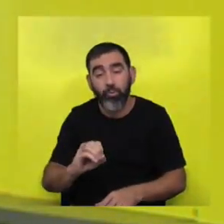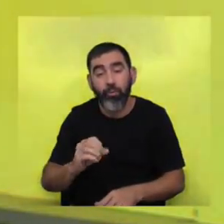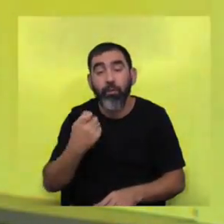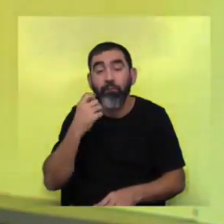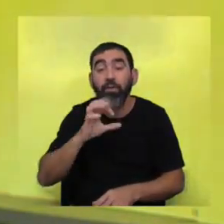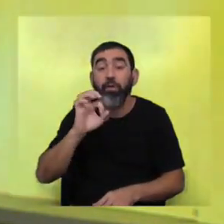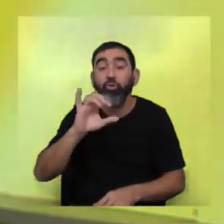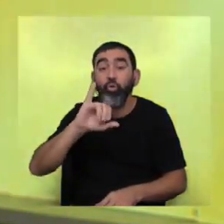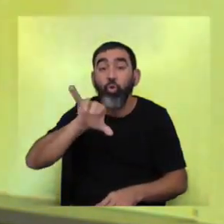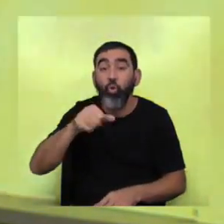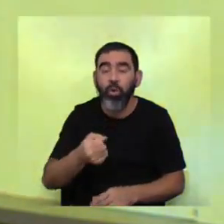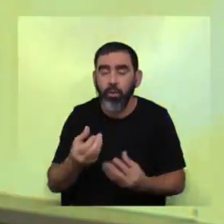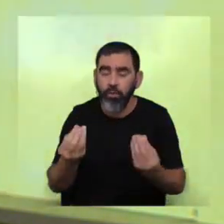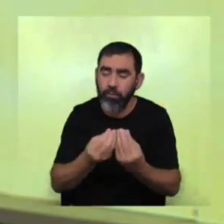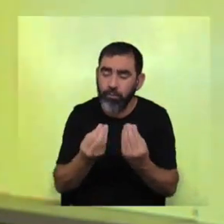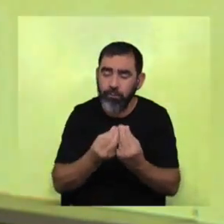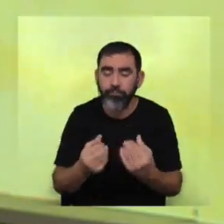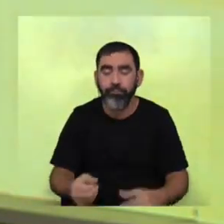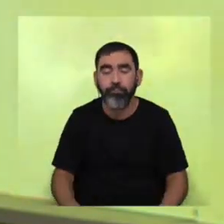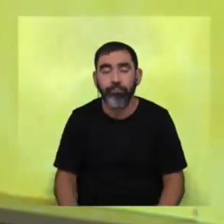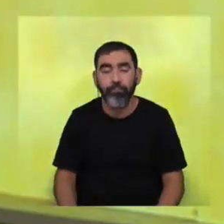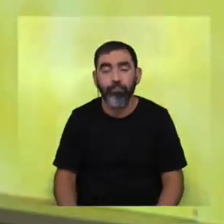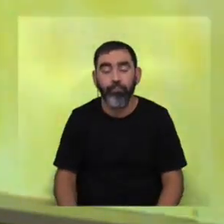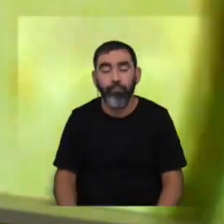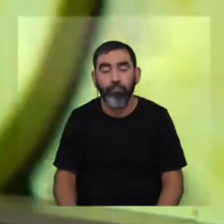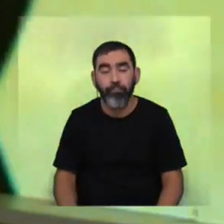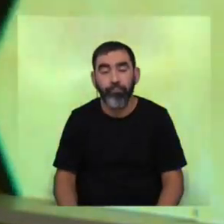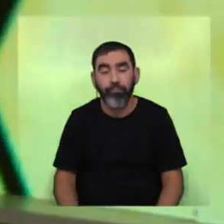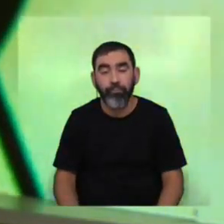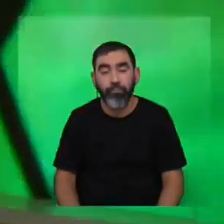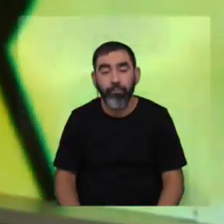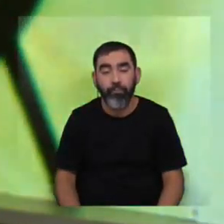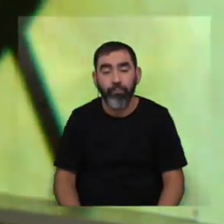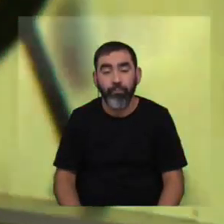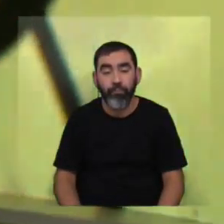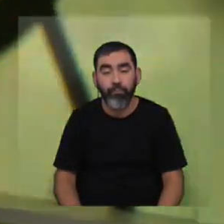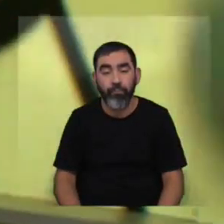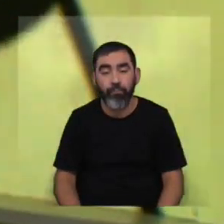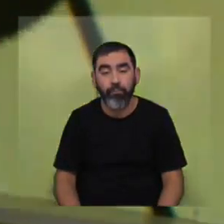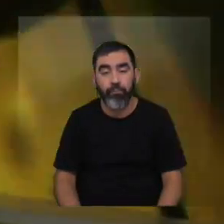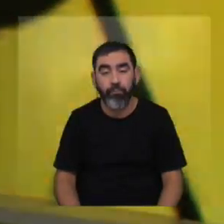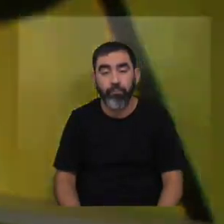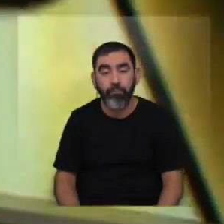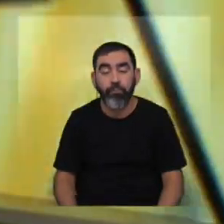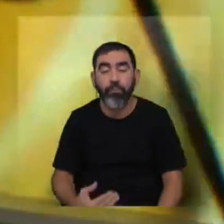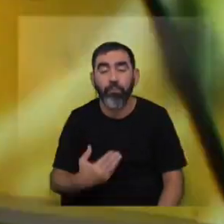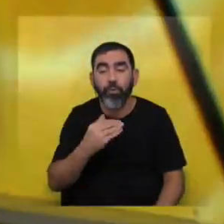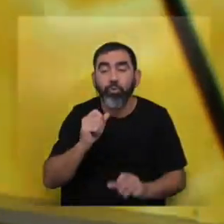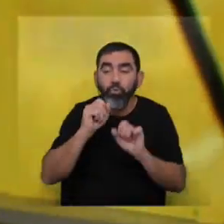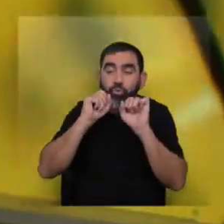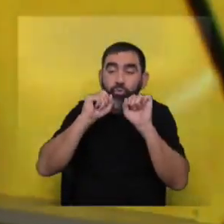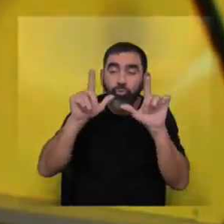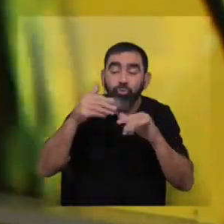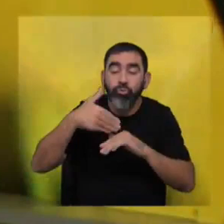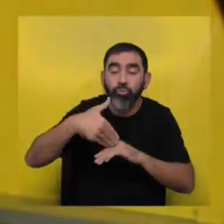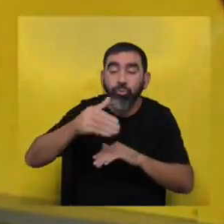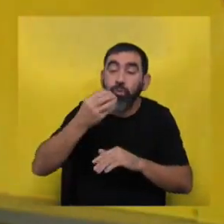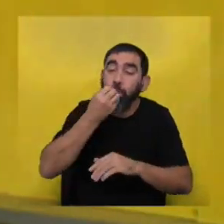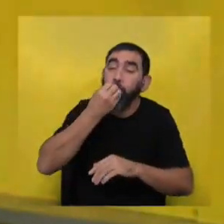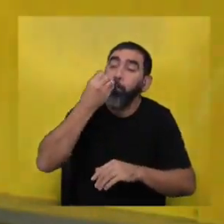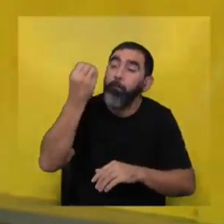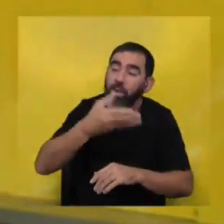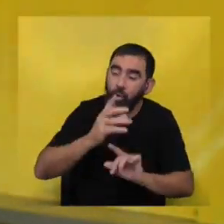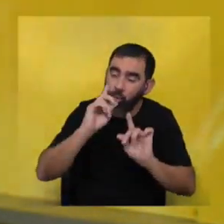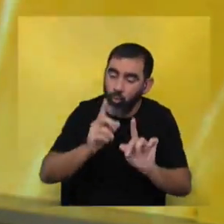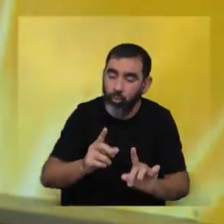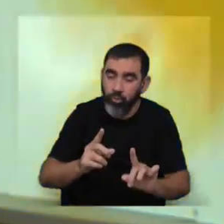soja que tiene una cantidad enorme de conocimiento propio y ajeno incorporado, pero quién sabe qué otras sorpresas nos deparan, mejoras